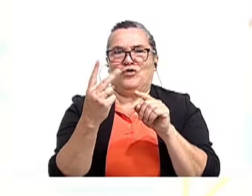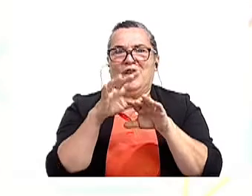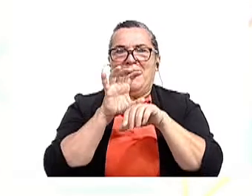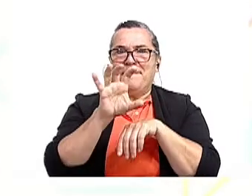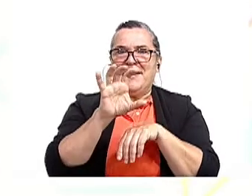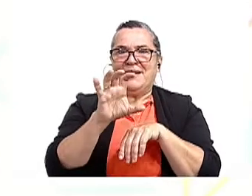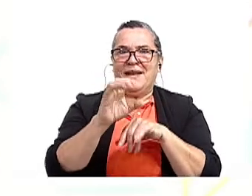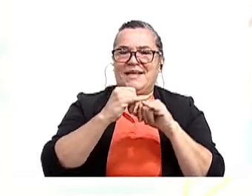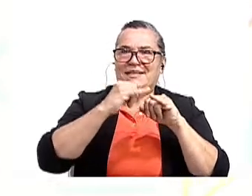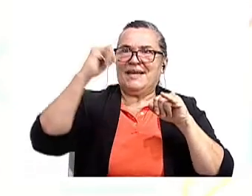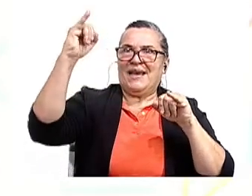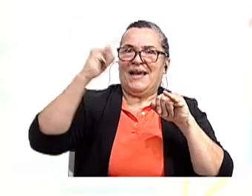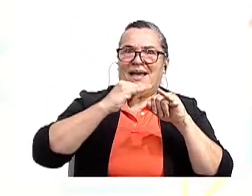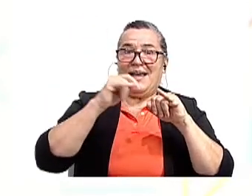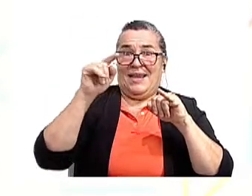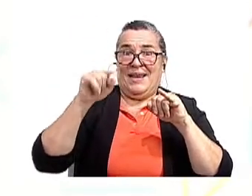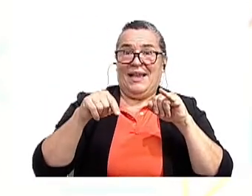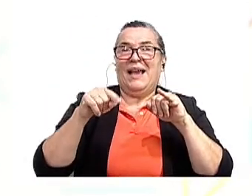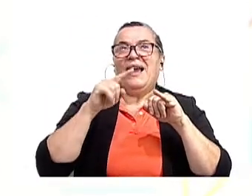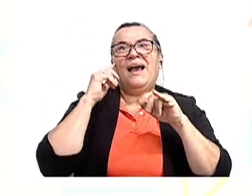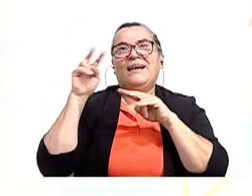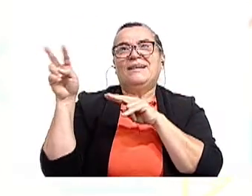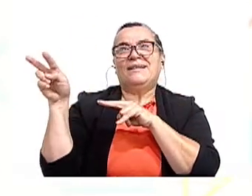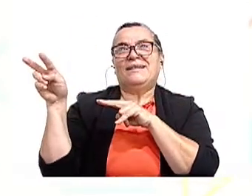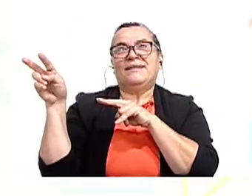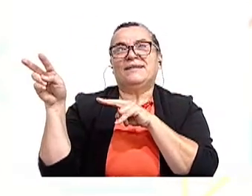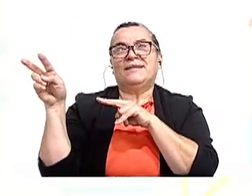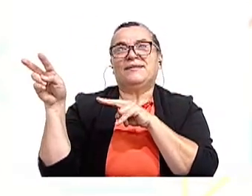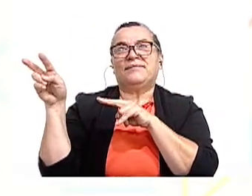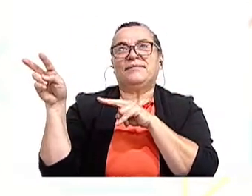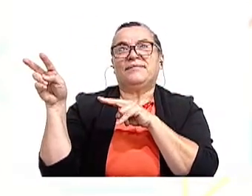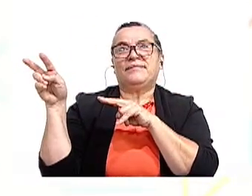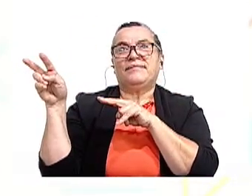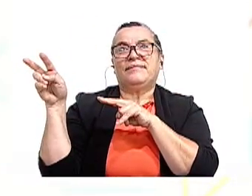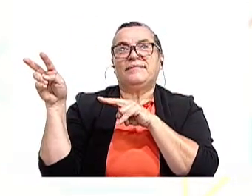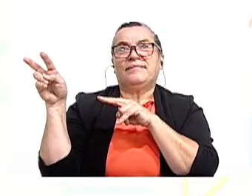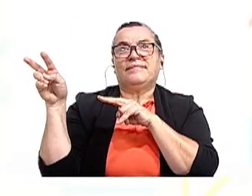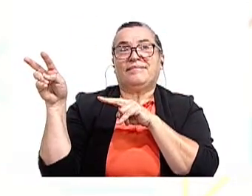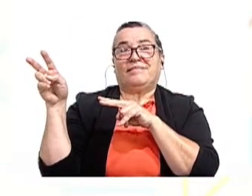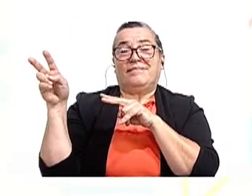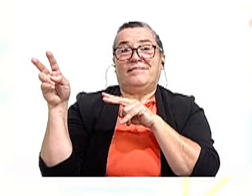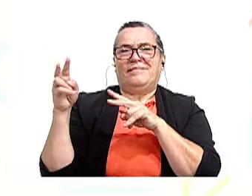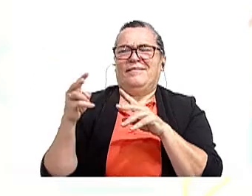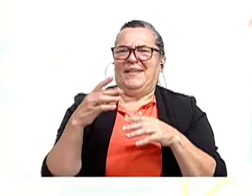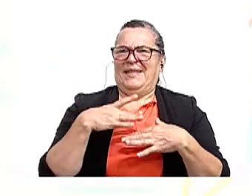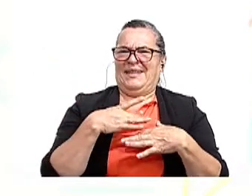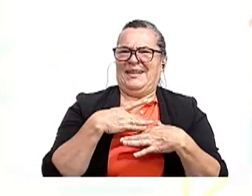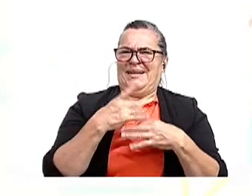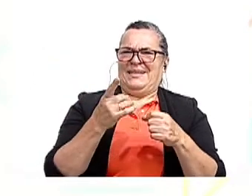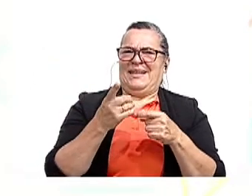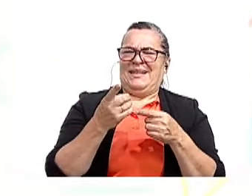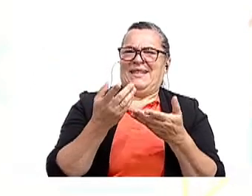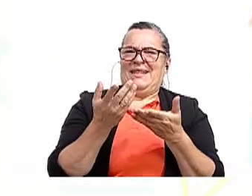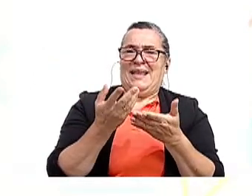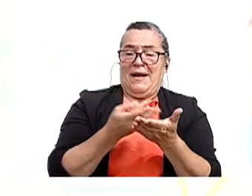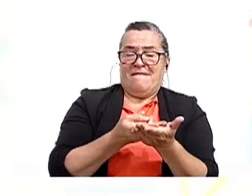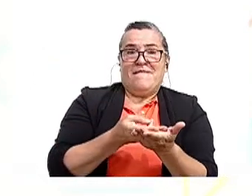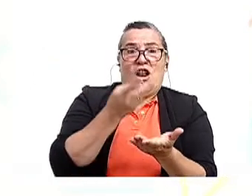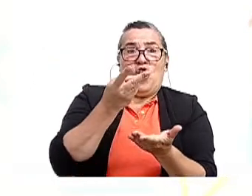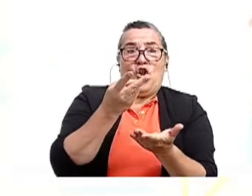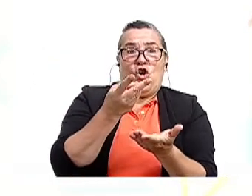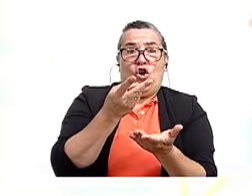a la recta. Observemos en este momento algo interesante, que el valor